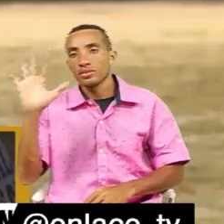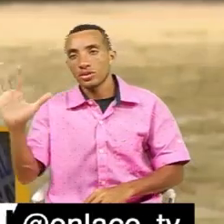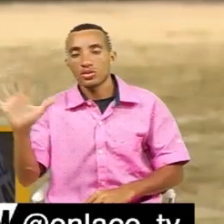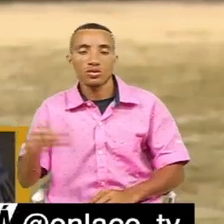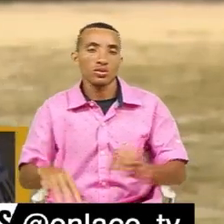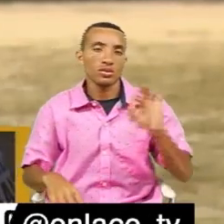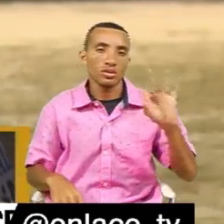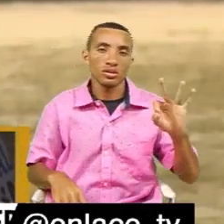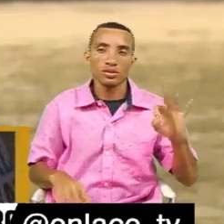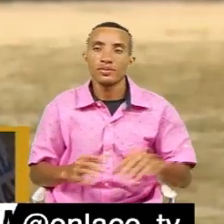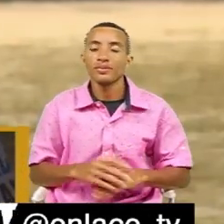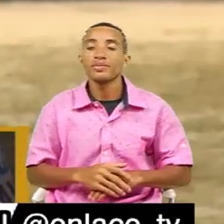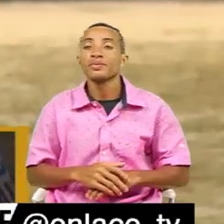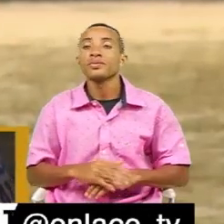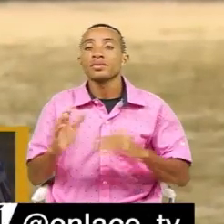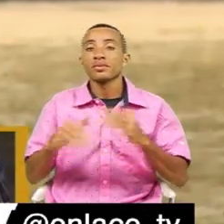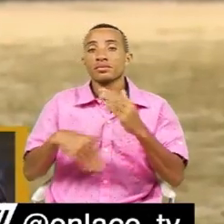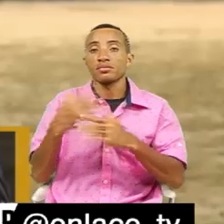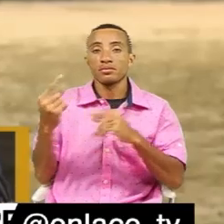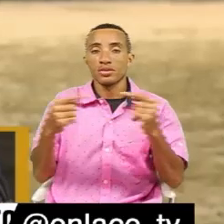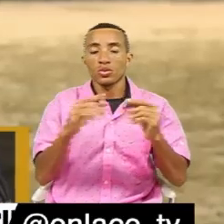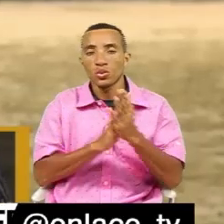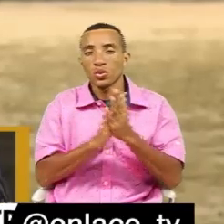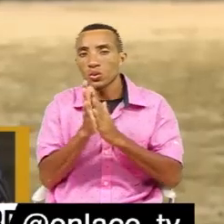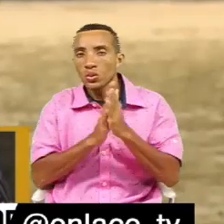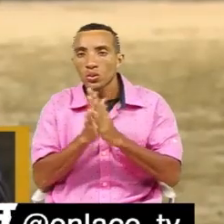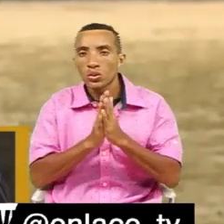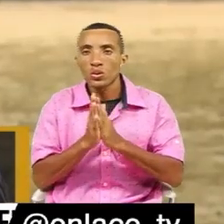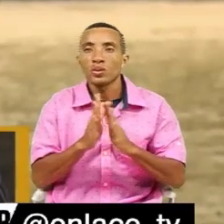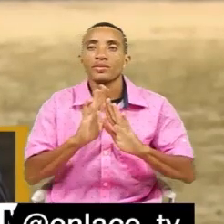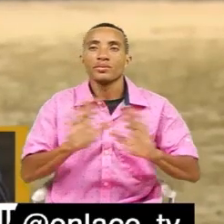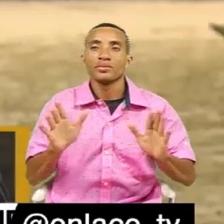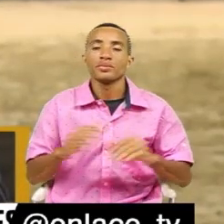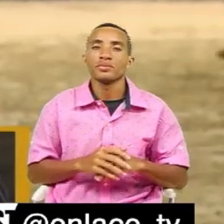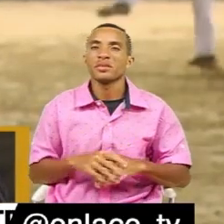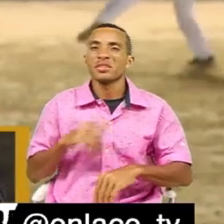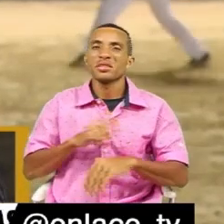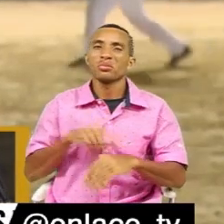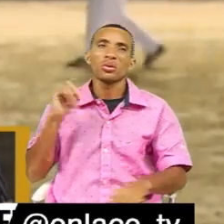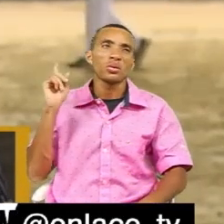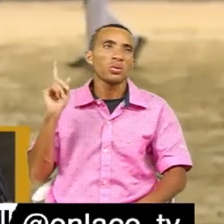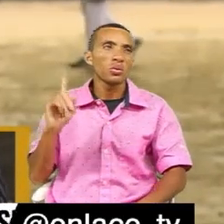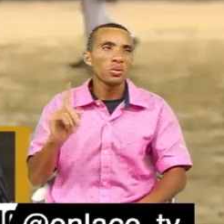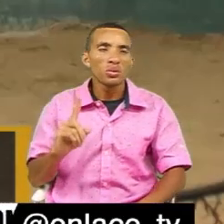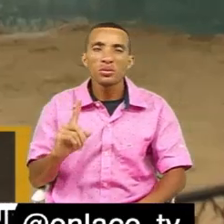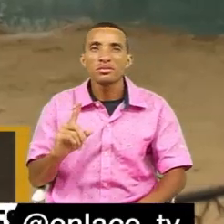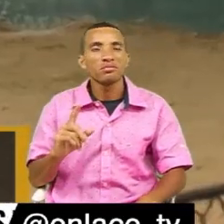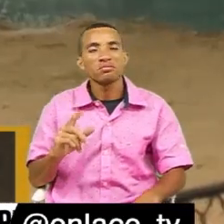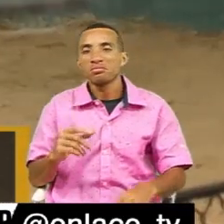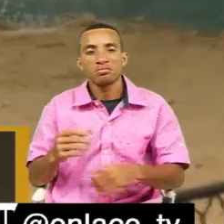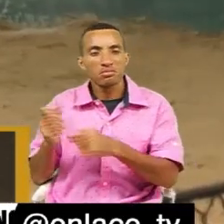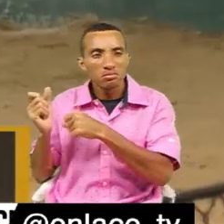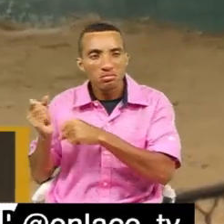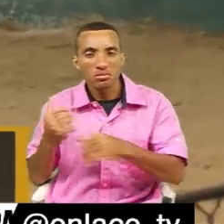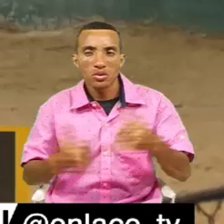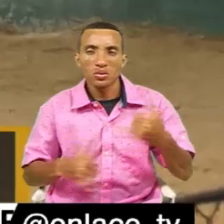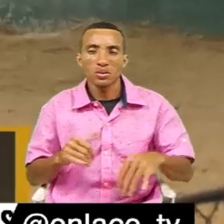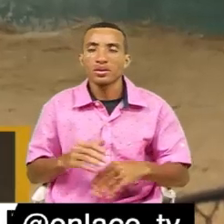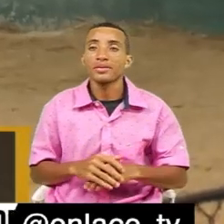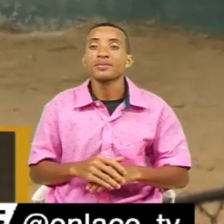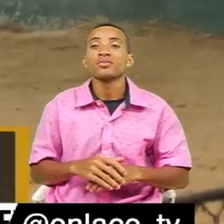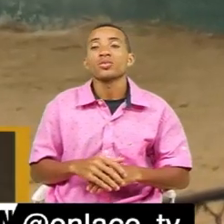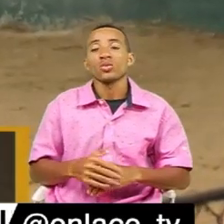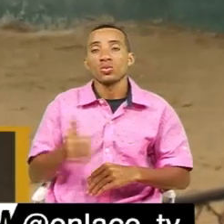torneo arrancó con muchas expectativas, puesto que llevábamos mucho tiempo de no jugar softball de primera categoría.